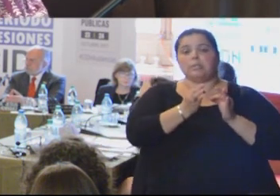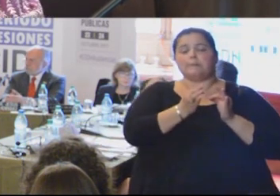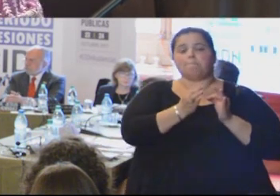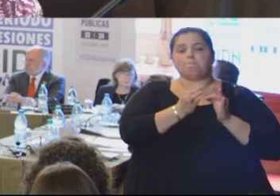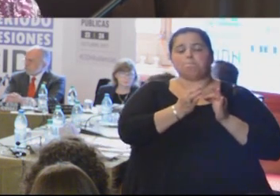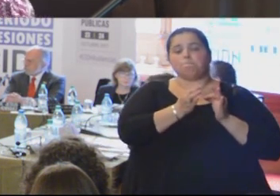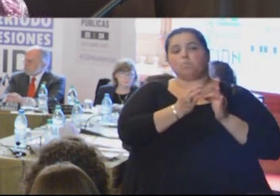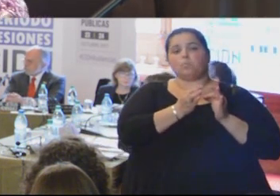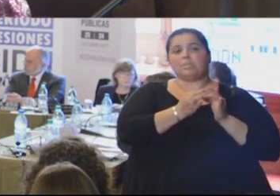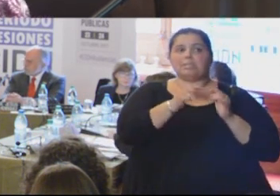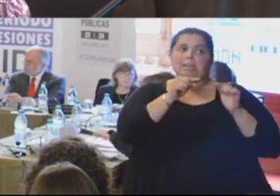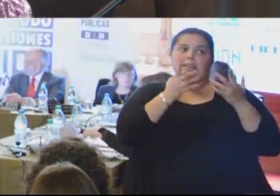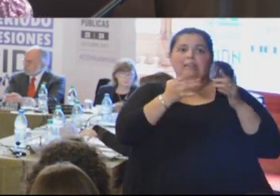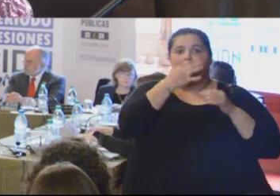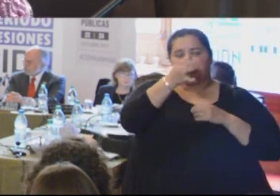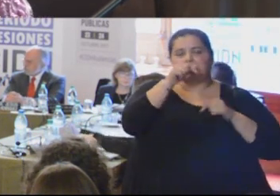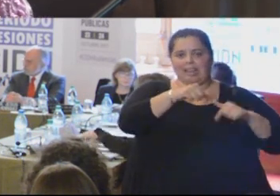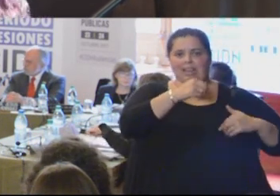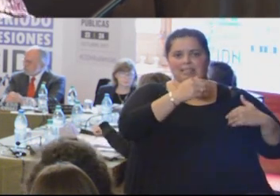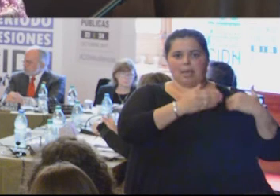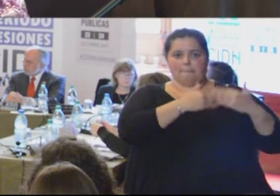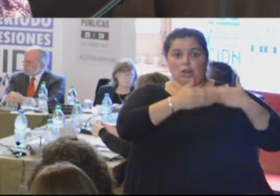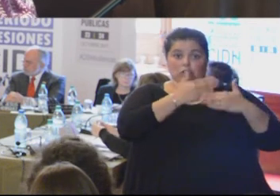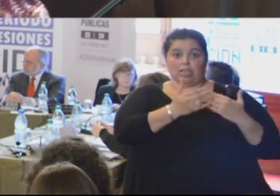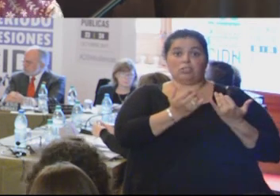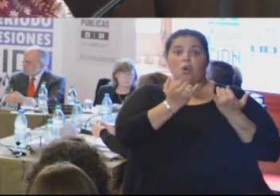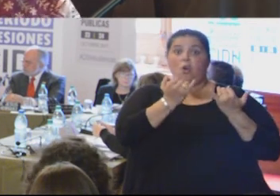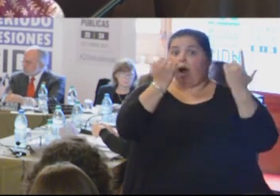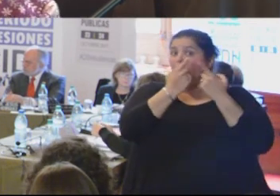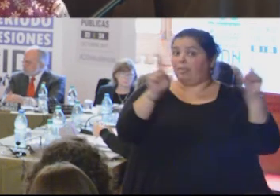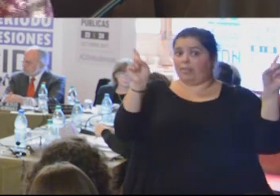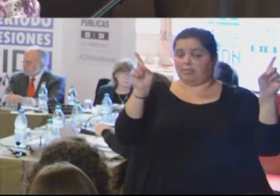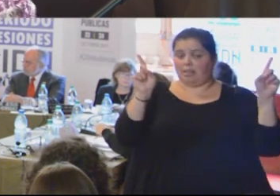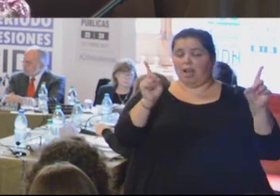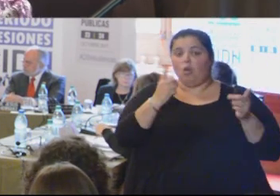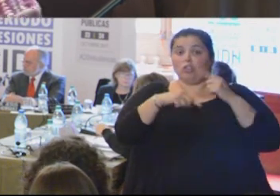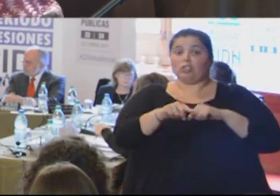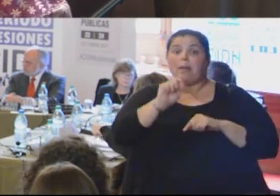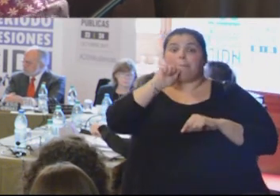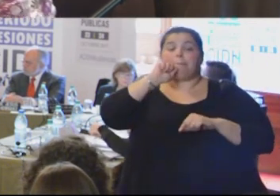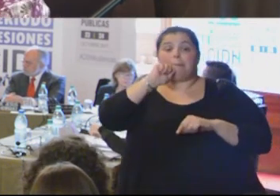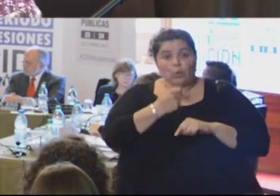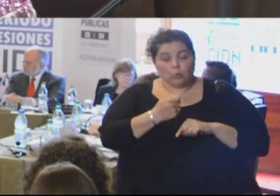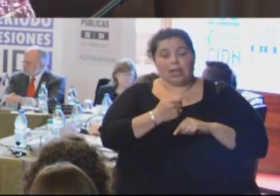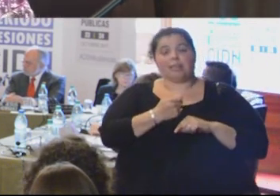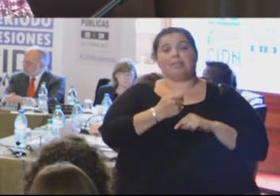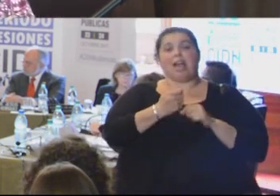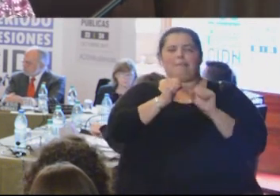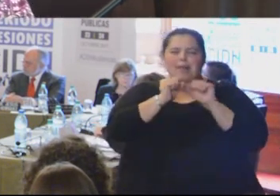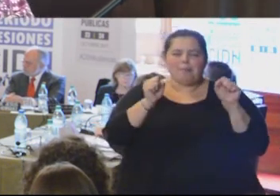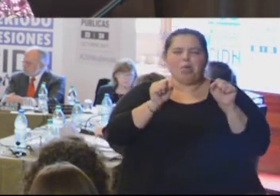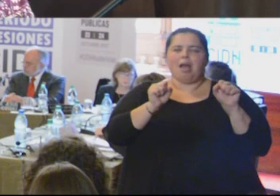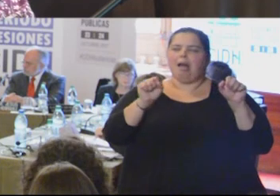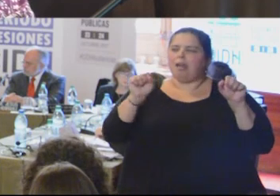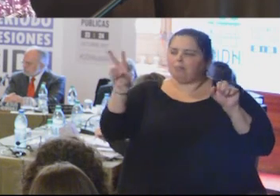en este proceso diferenciado me gustaría tener para recoger en la